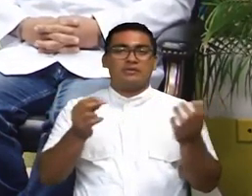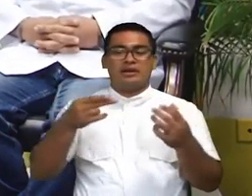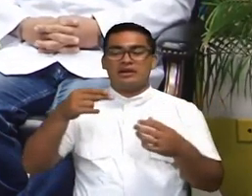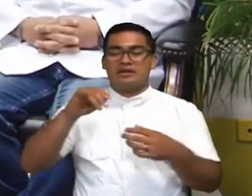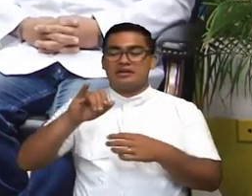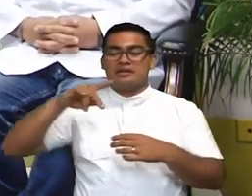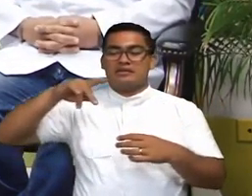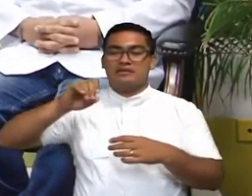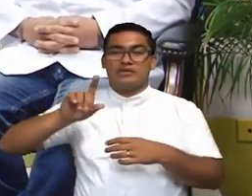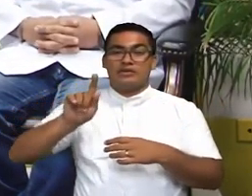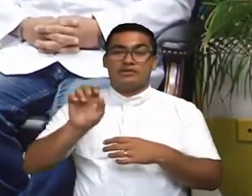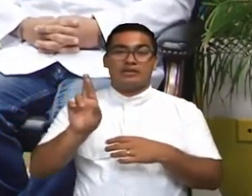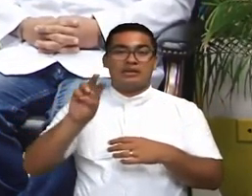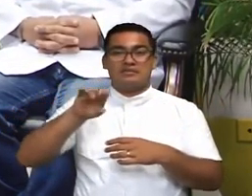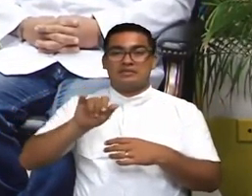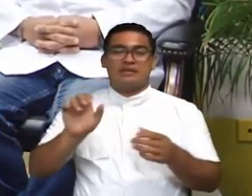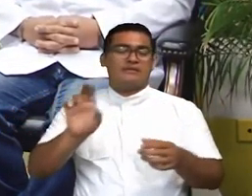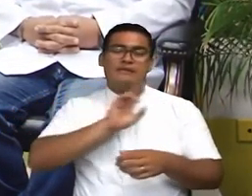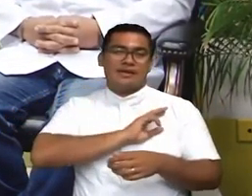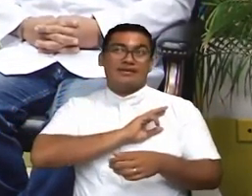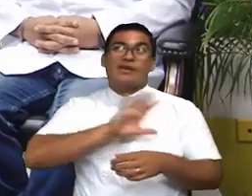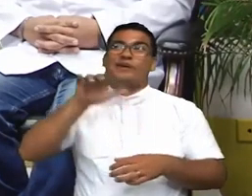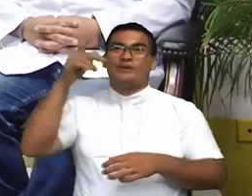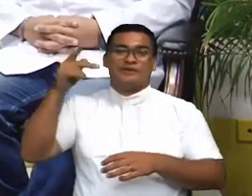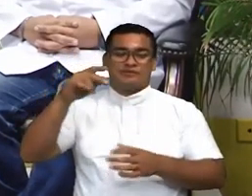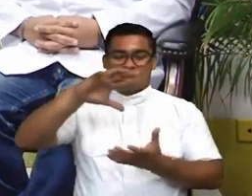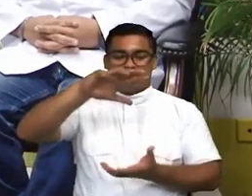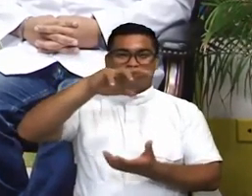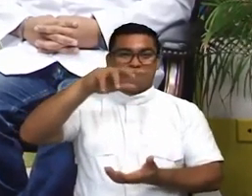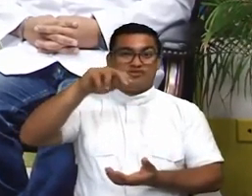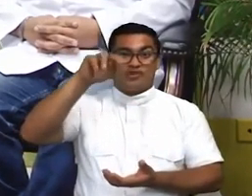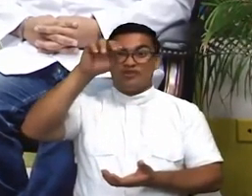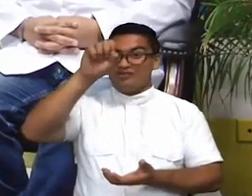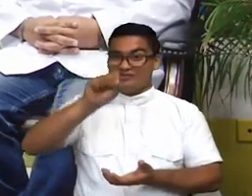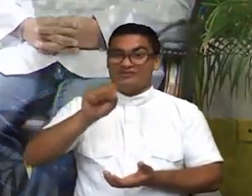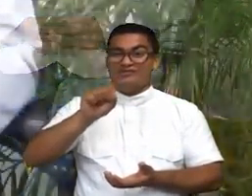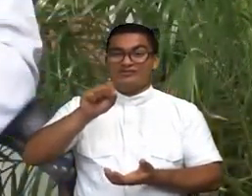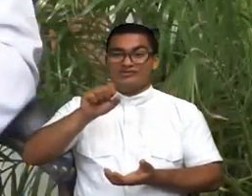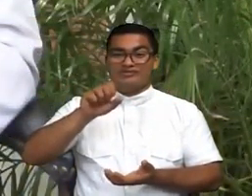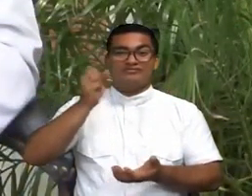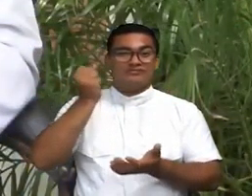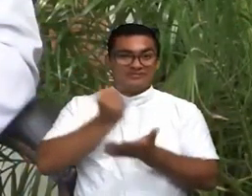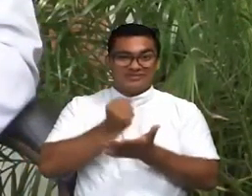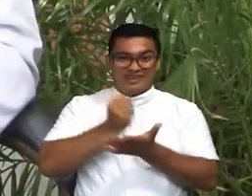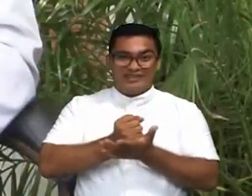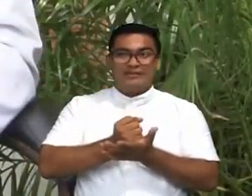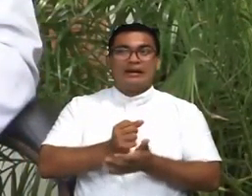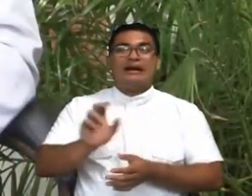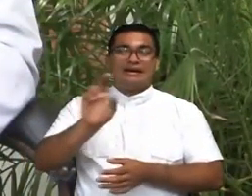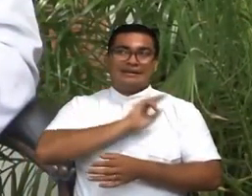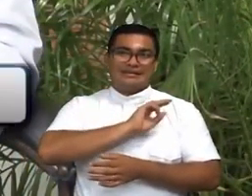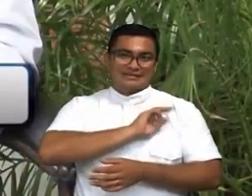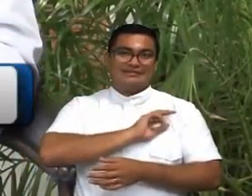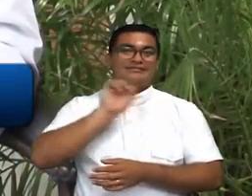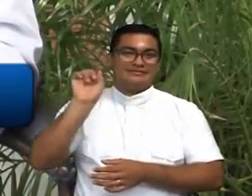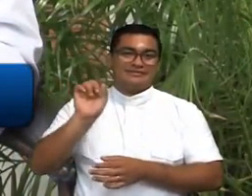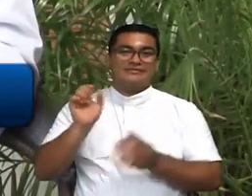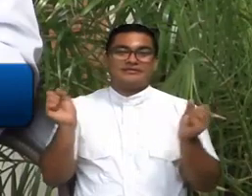hecho de que nuestra temperatura mínima, se podría decir que hemos registrado, es hasta 32 grados, y eso queda en lugares altos,